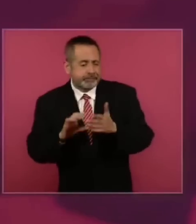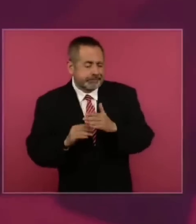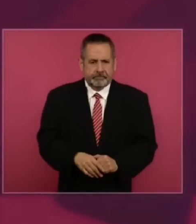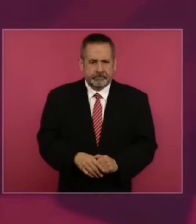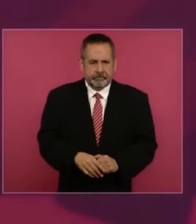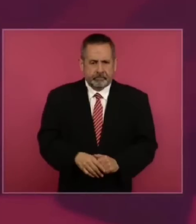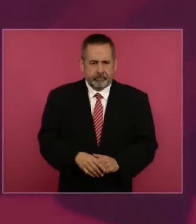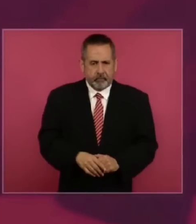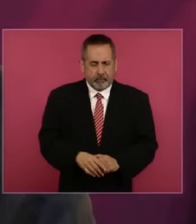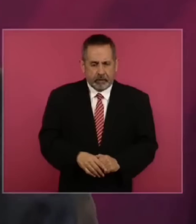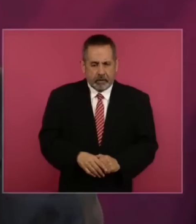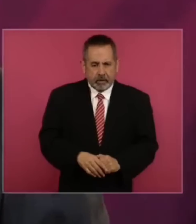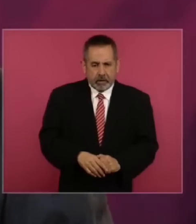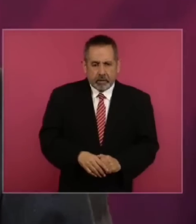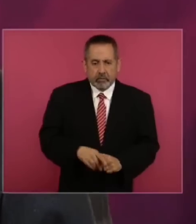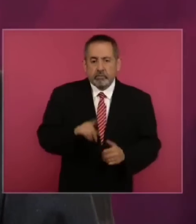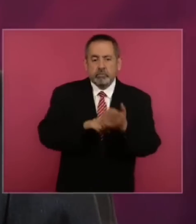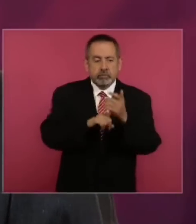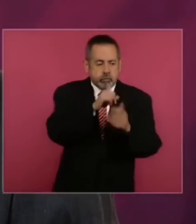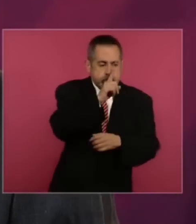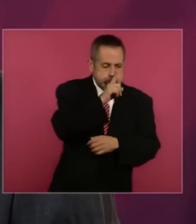dinero eran